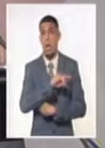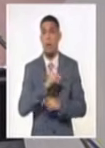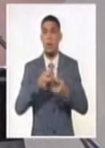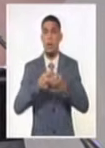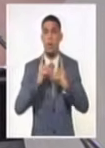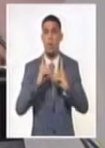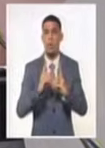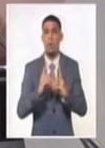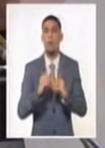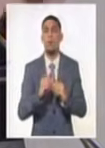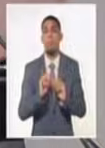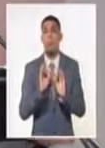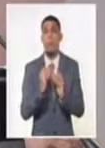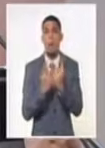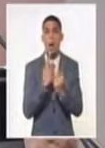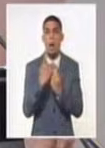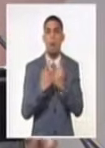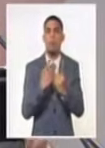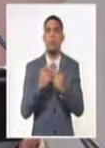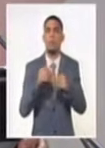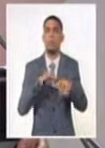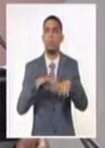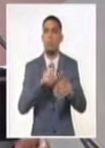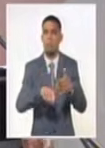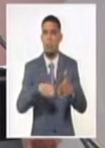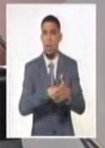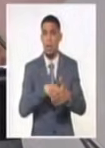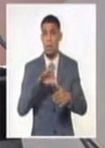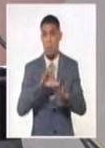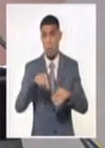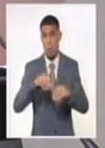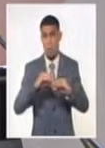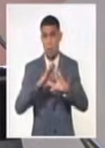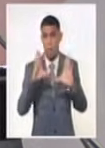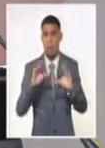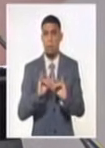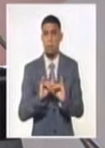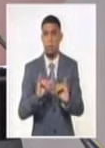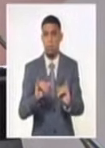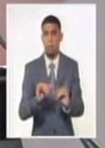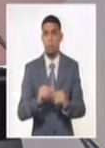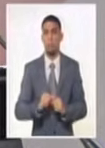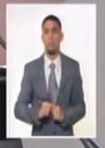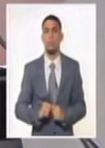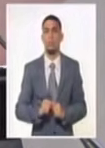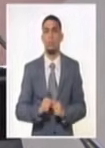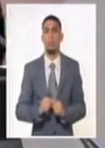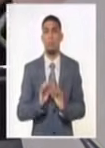para ver algunos de los detalles que hoy ya se anunciaron desde por la mañana en nuestros perfiles